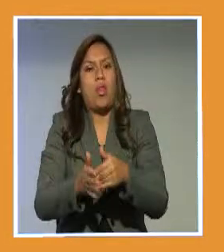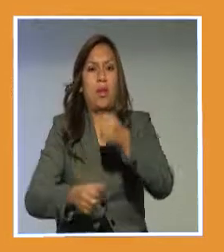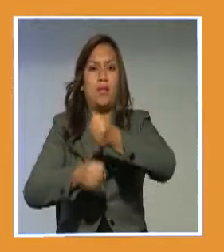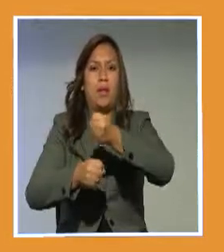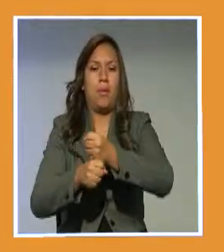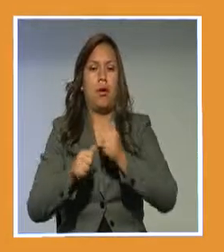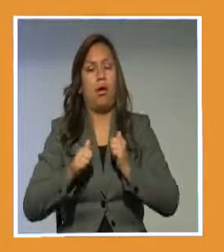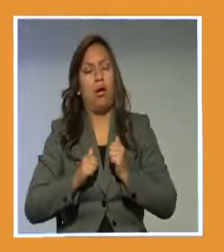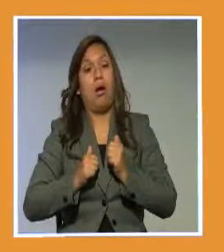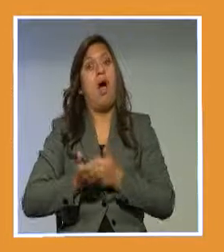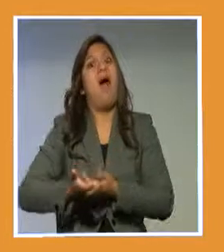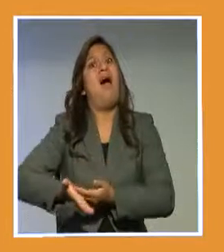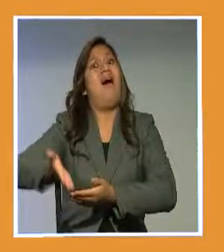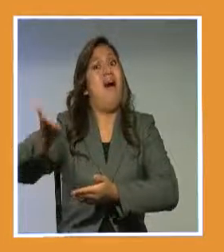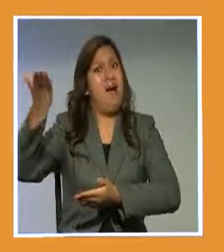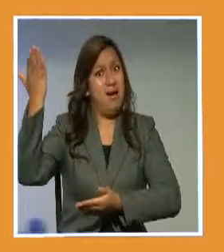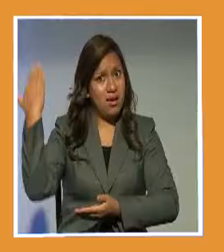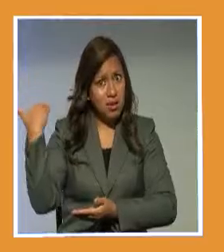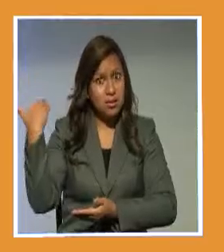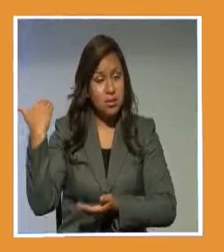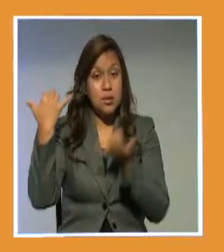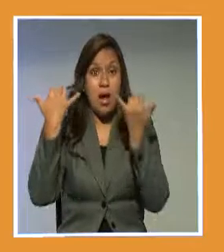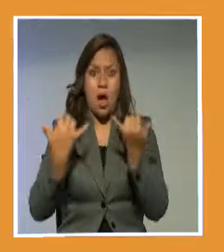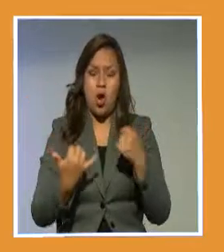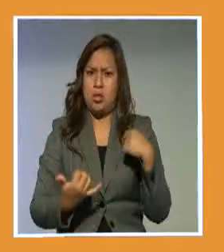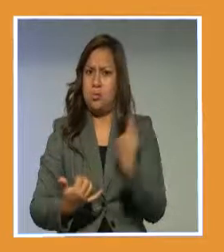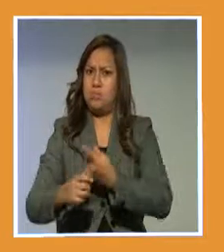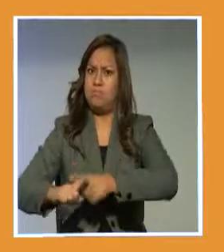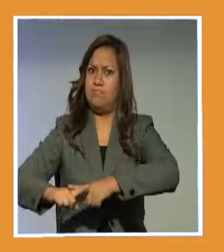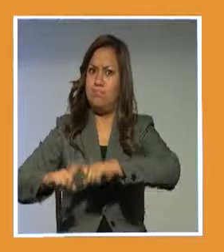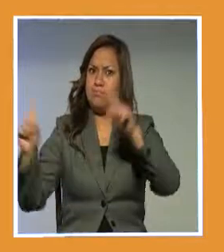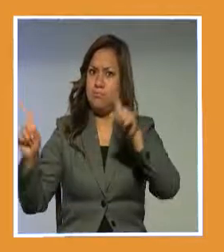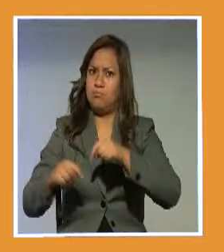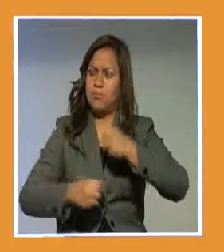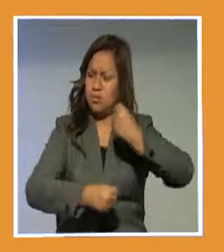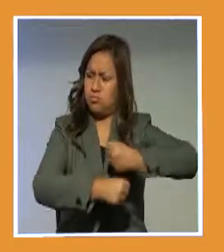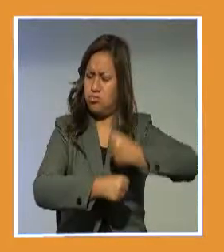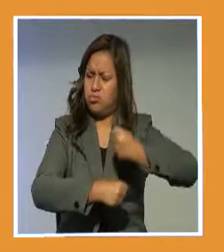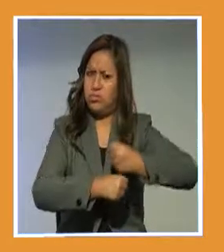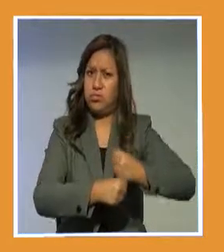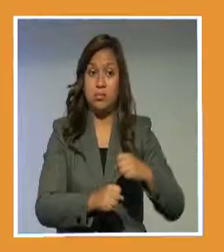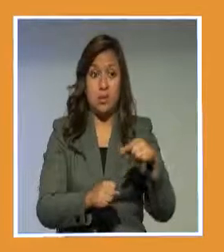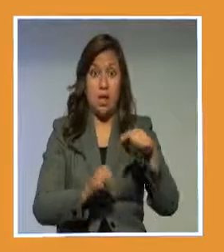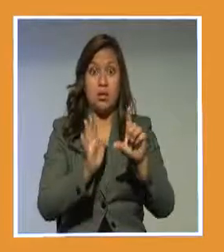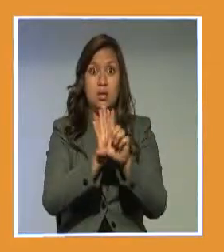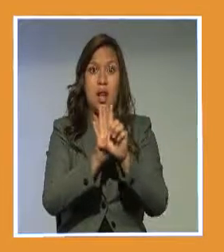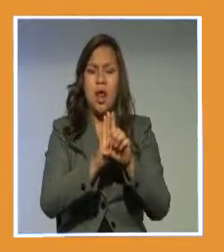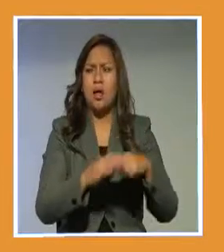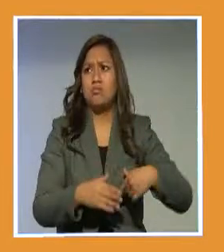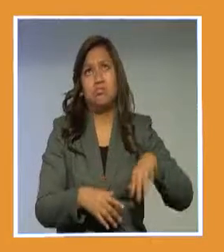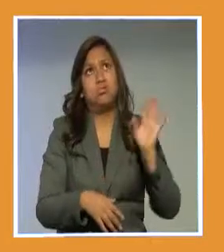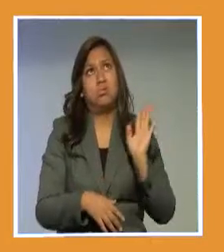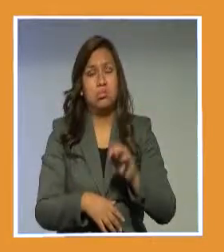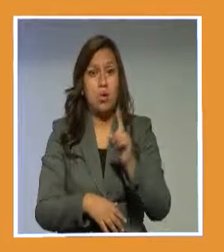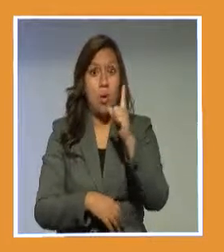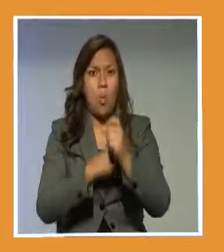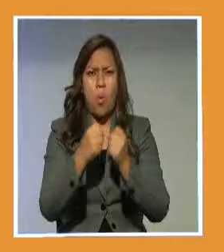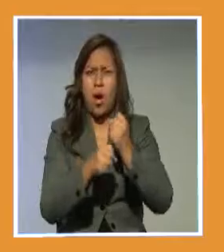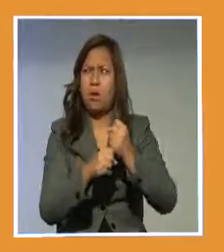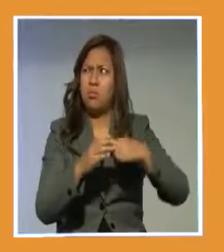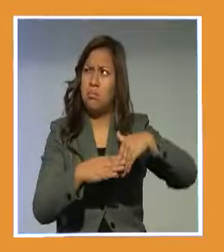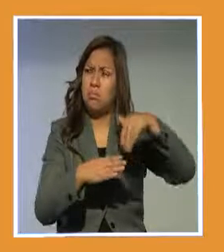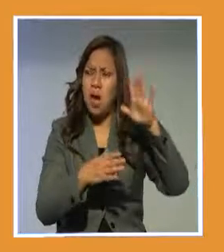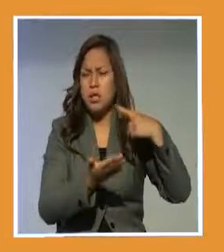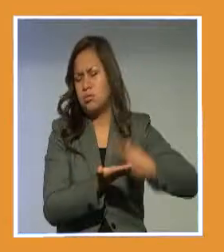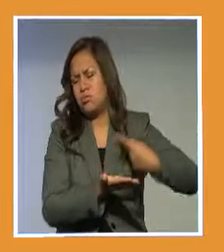contra la especulación. Nosotros lo hemos dicho, y esta ha sido una ley que lo hemos debatido durante más de un año. No se trata de un